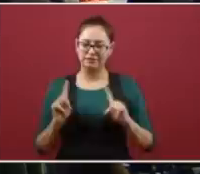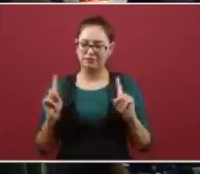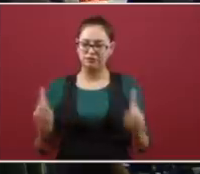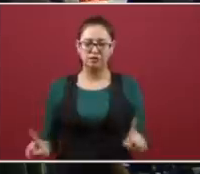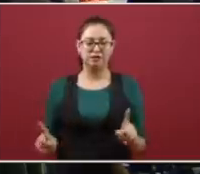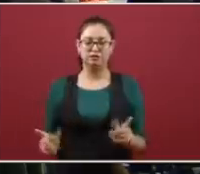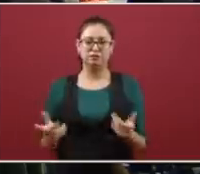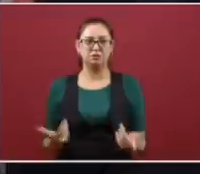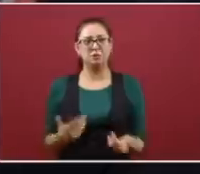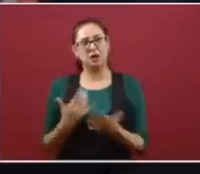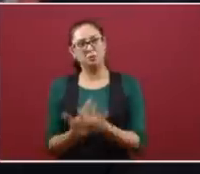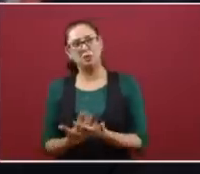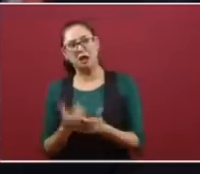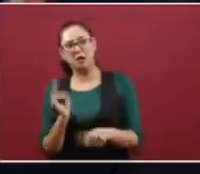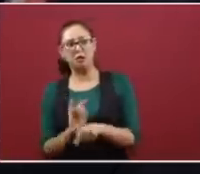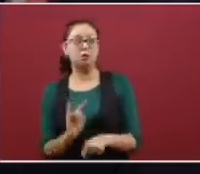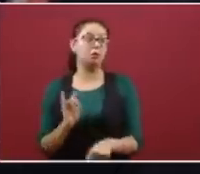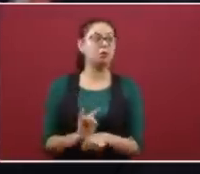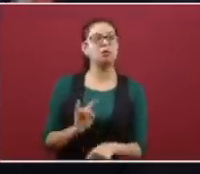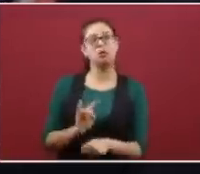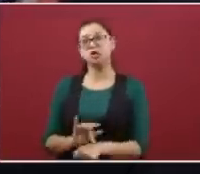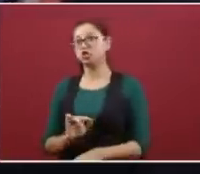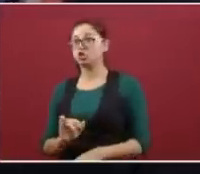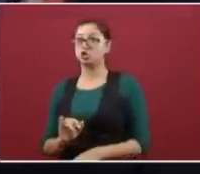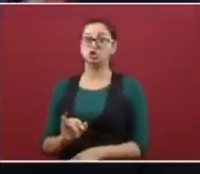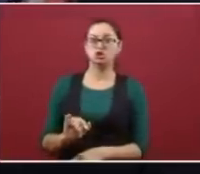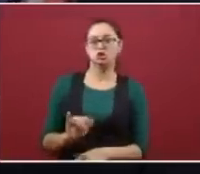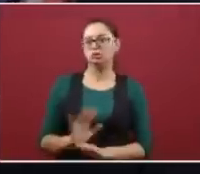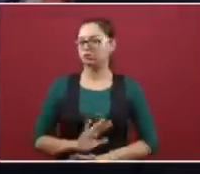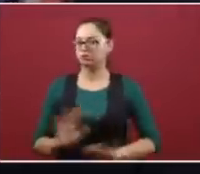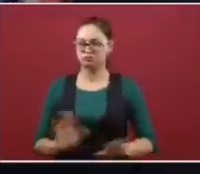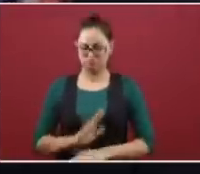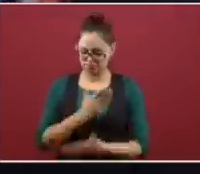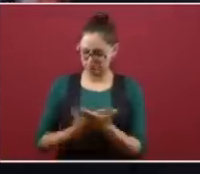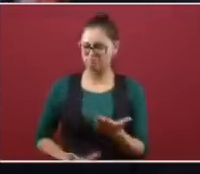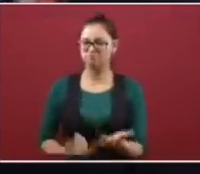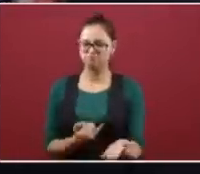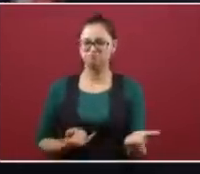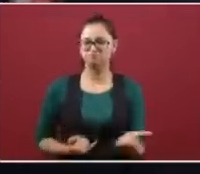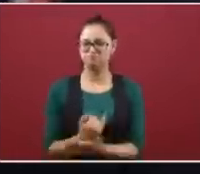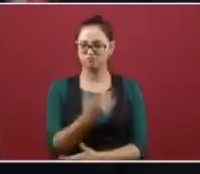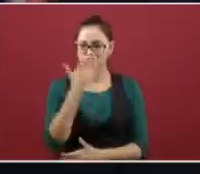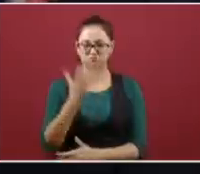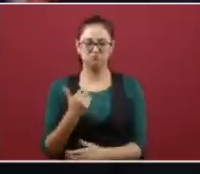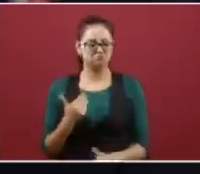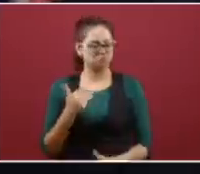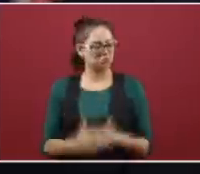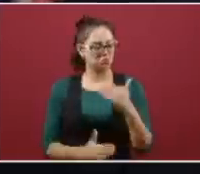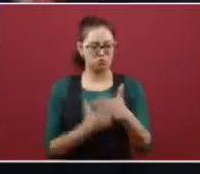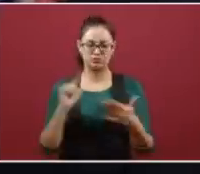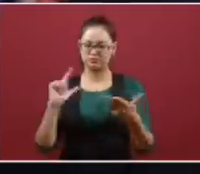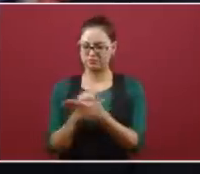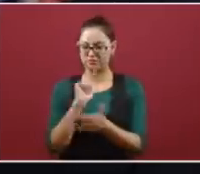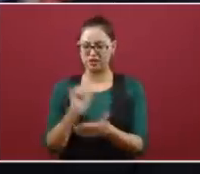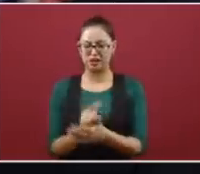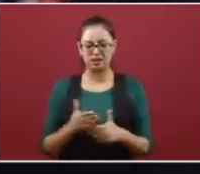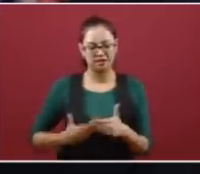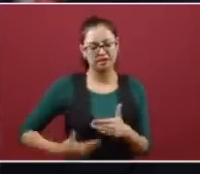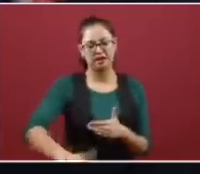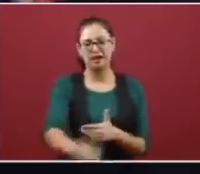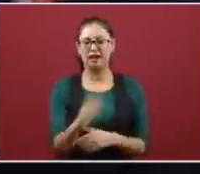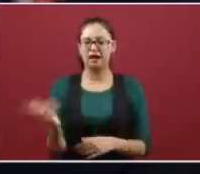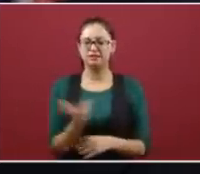para la simulación y ahora viene ese proceso un proceso en el que los